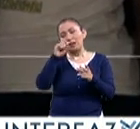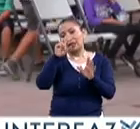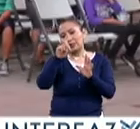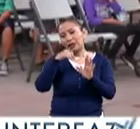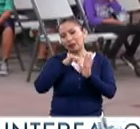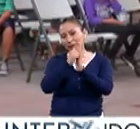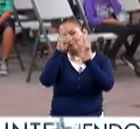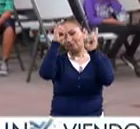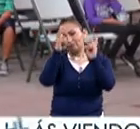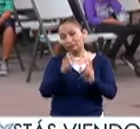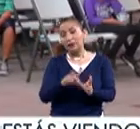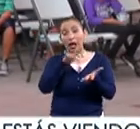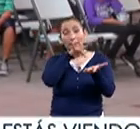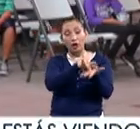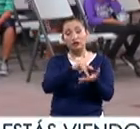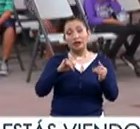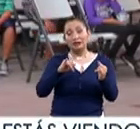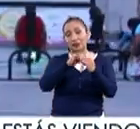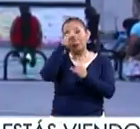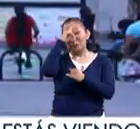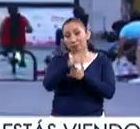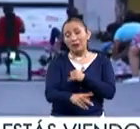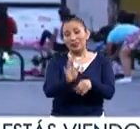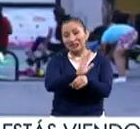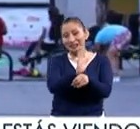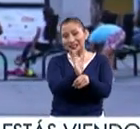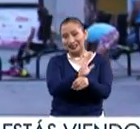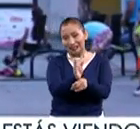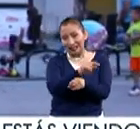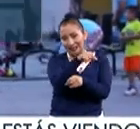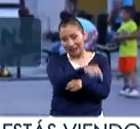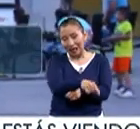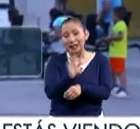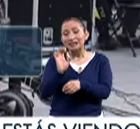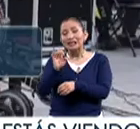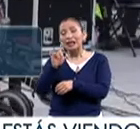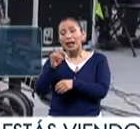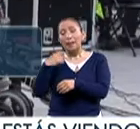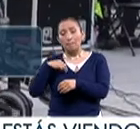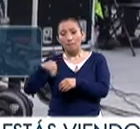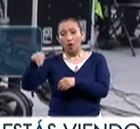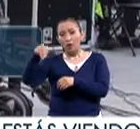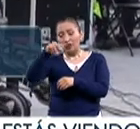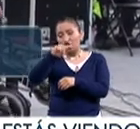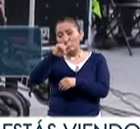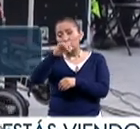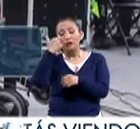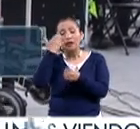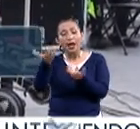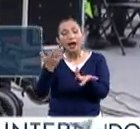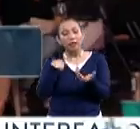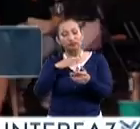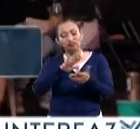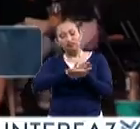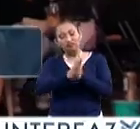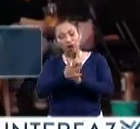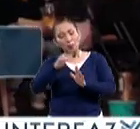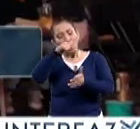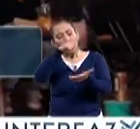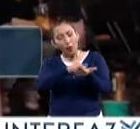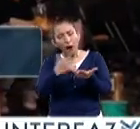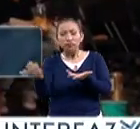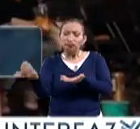2030. Con apoyo del Instituto Mexicano de Cinematografía, Cine Móvil Toto, busca convertirse en un